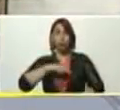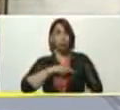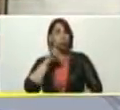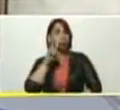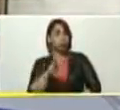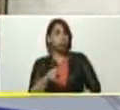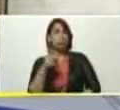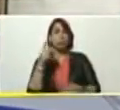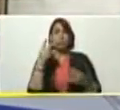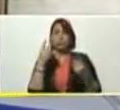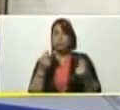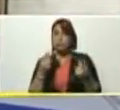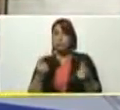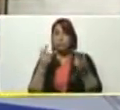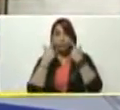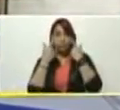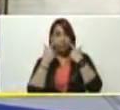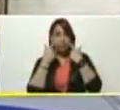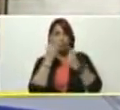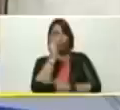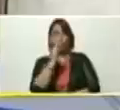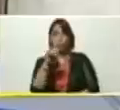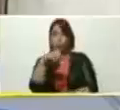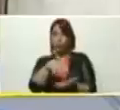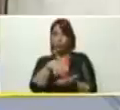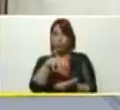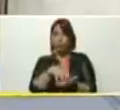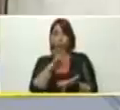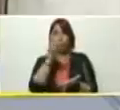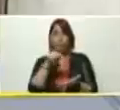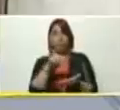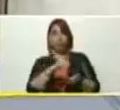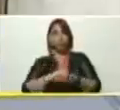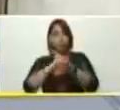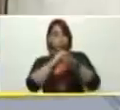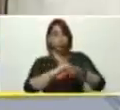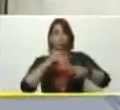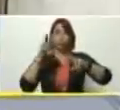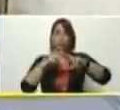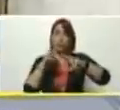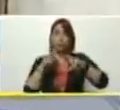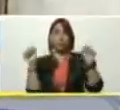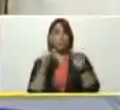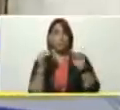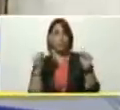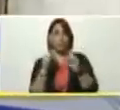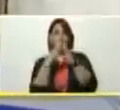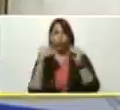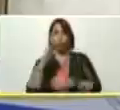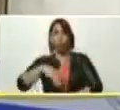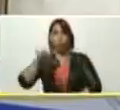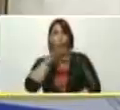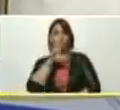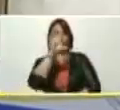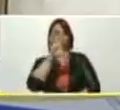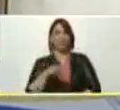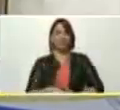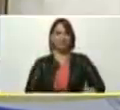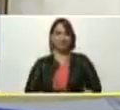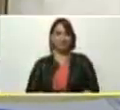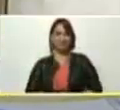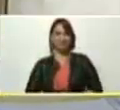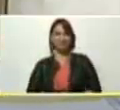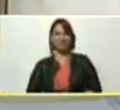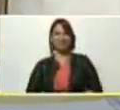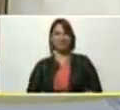lluvias, pendientes del Zulia, pendientes de Trujillo, del Táchira, de Mérida y de todo el país. Pero ahí las lluvias